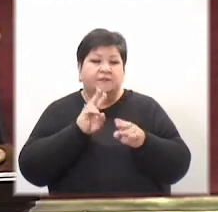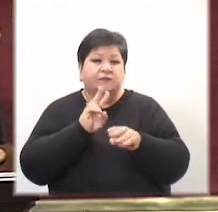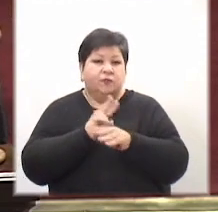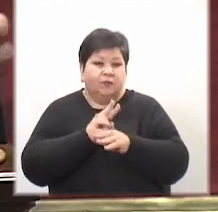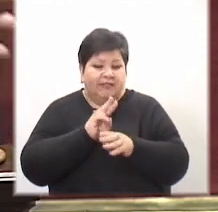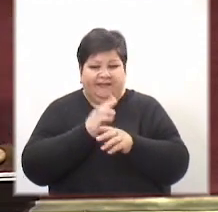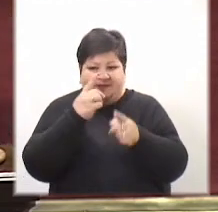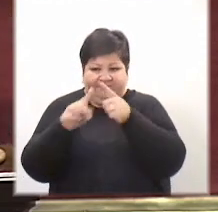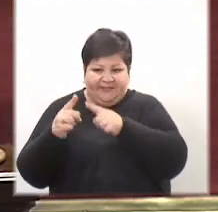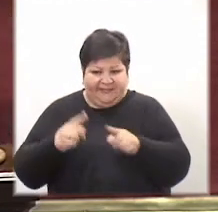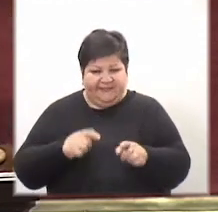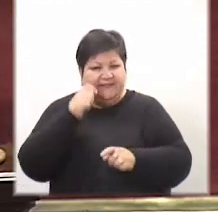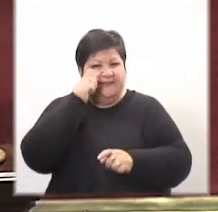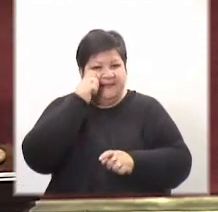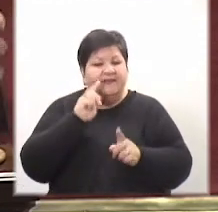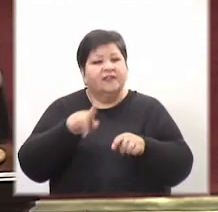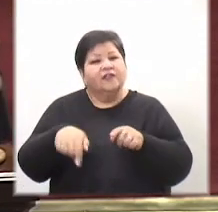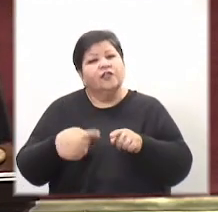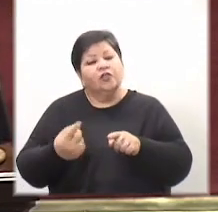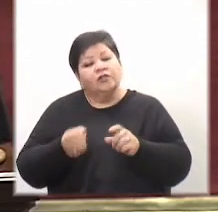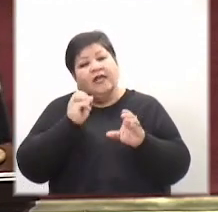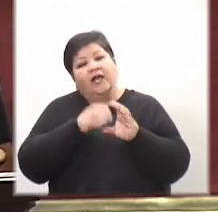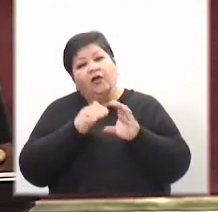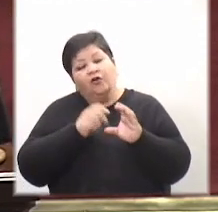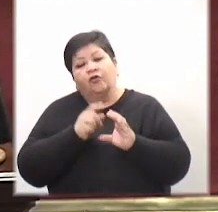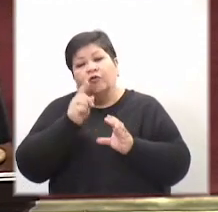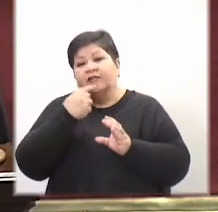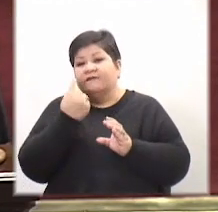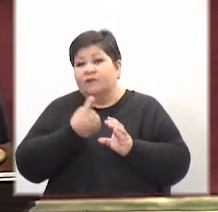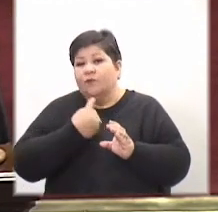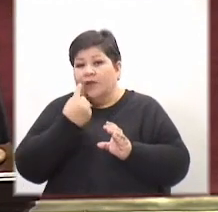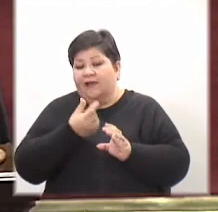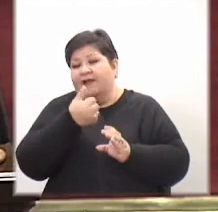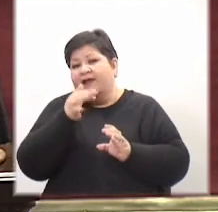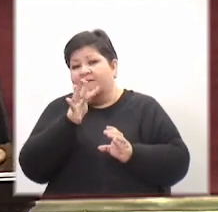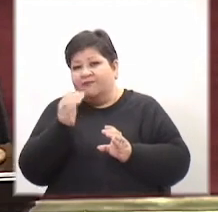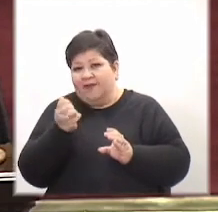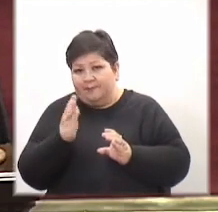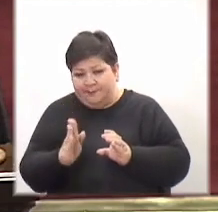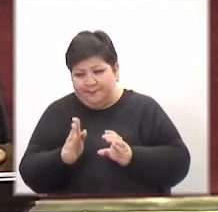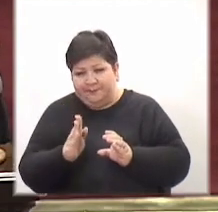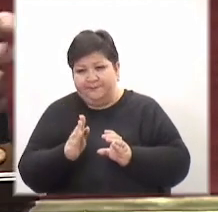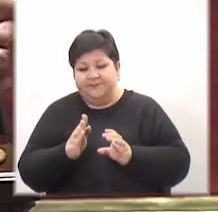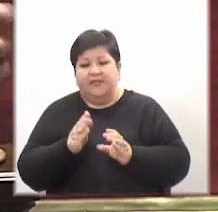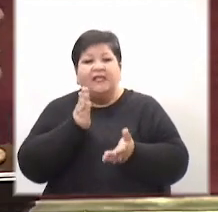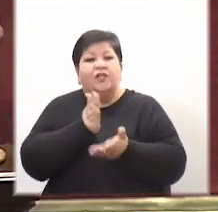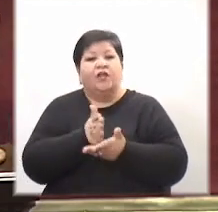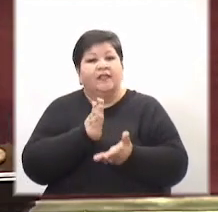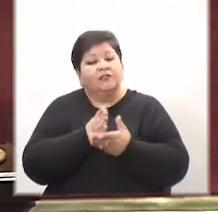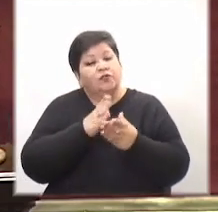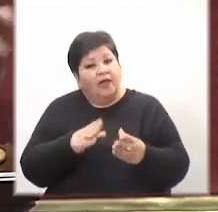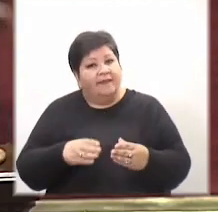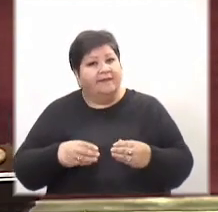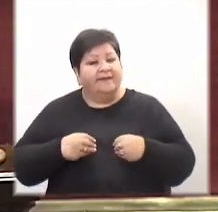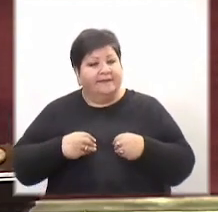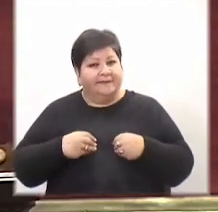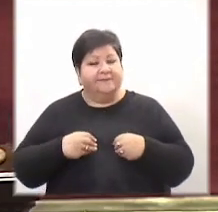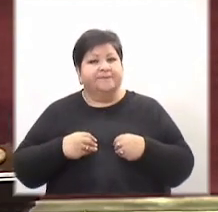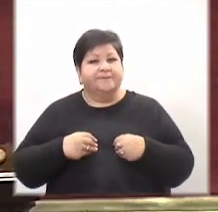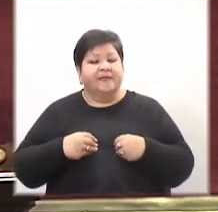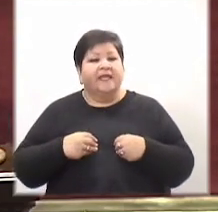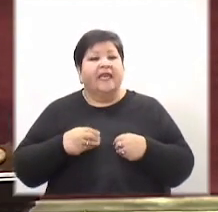intergeneracional y otra por el régimen de jubilaciones de ahorro individual obligatorio, que son las AFAP. Respecto a los derechos adquiridos, es importante destacar